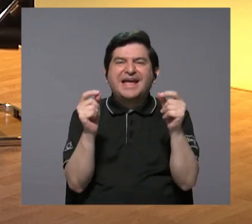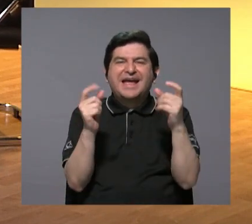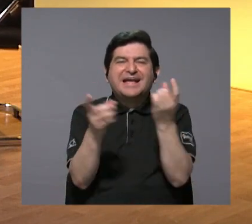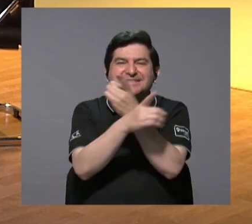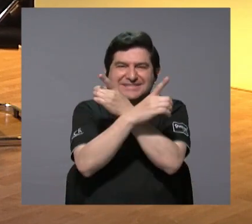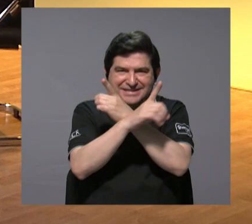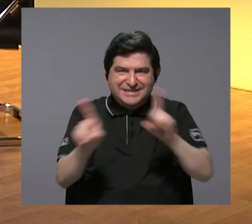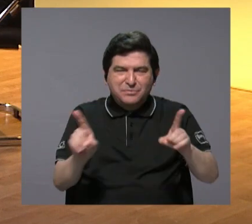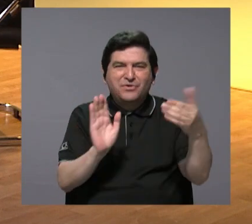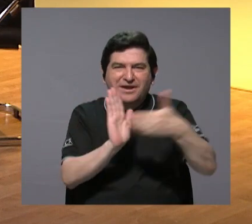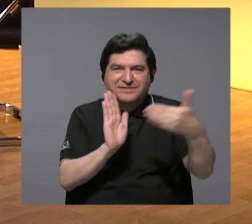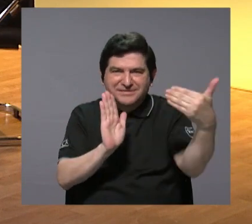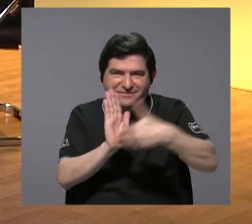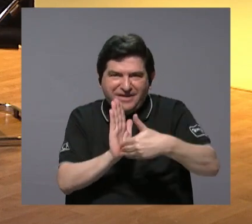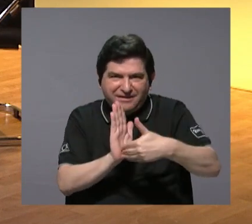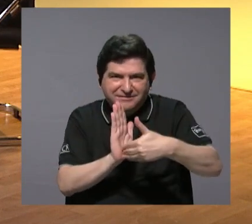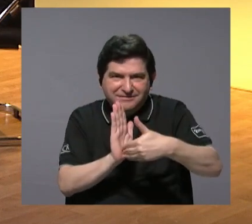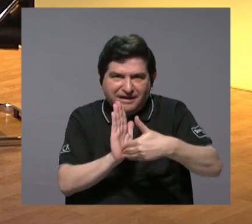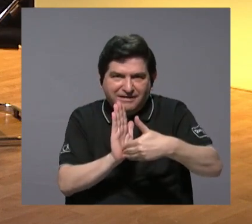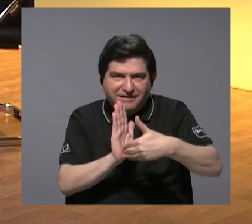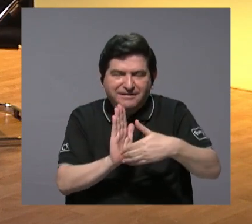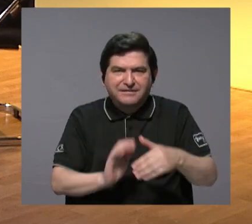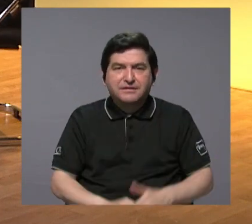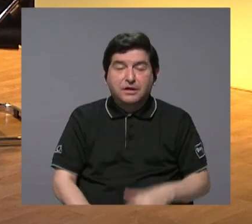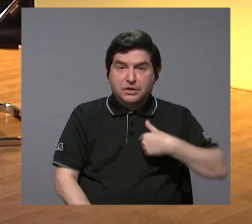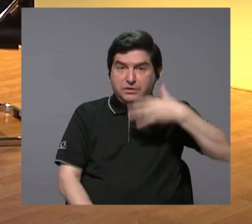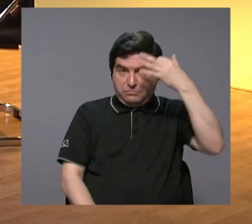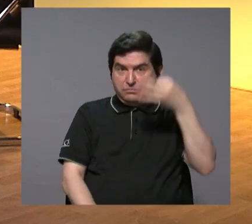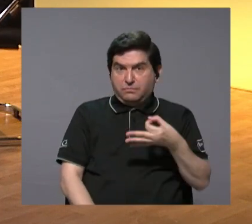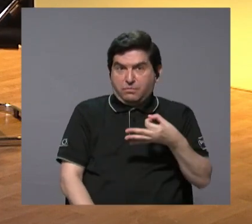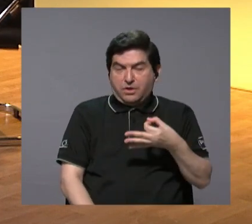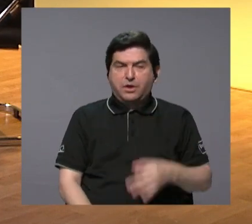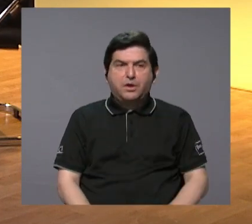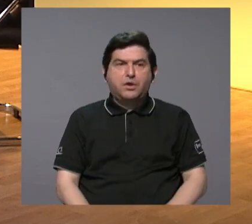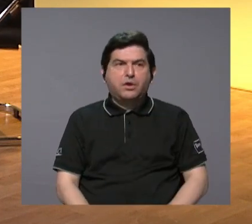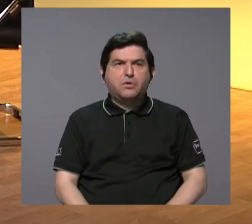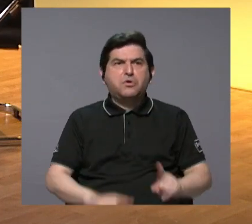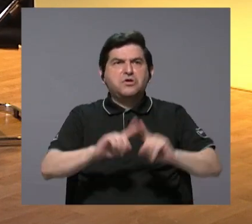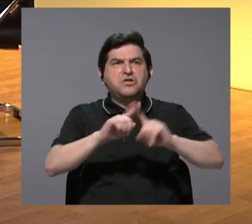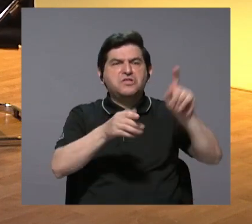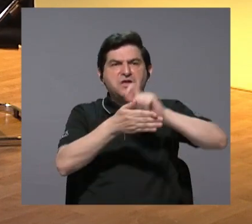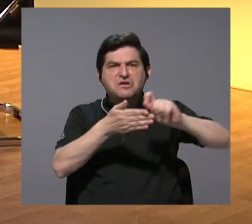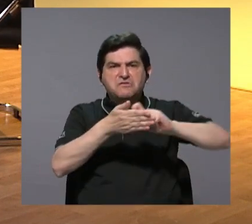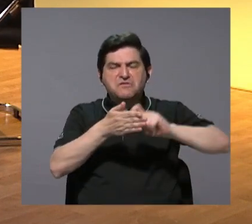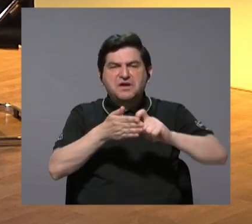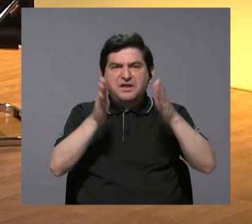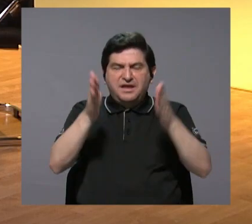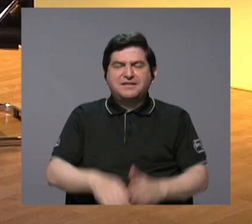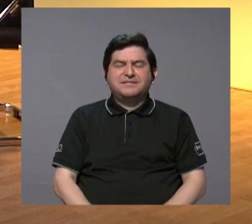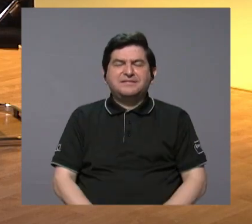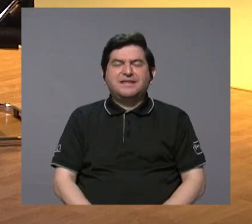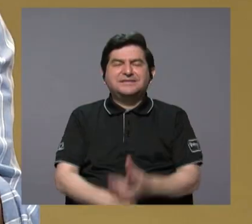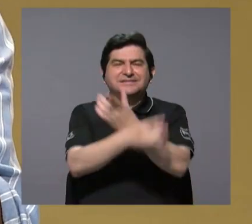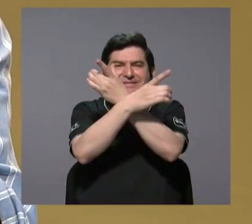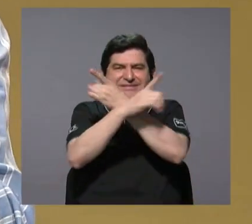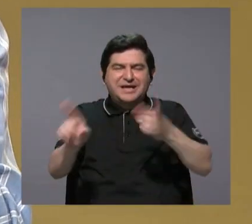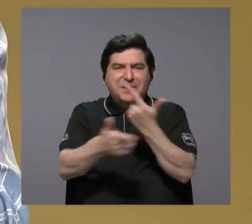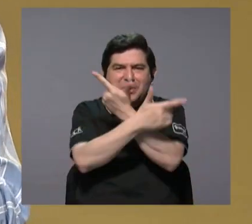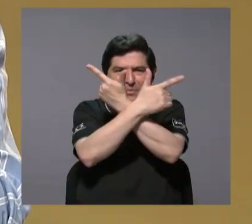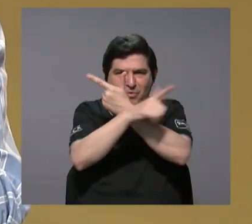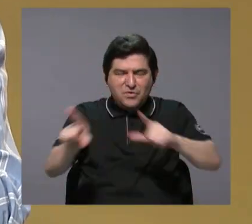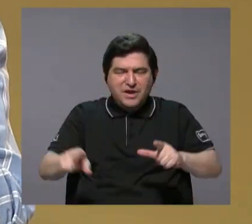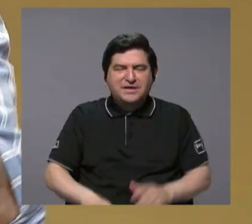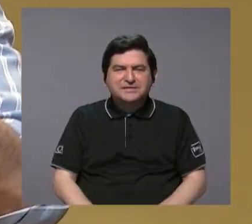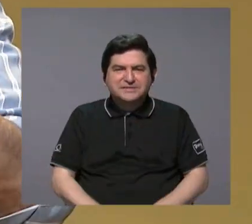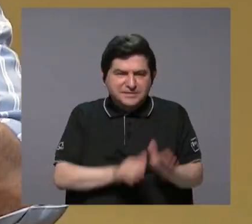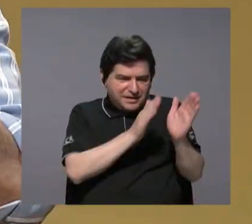democracia, que para mí y para otros autores, las democracias liberales están